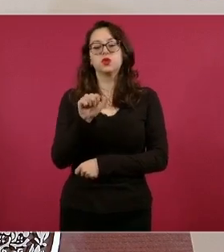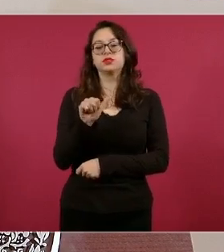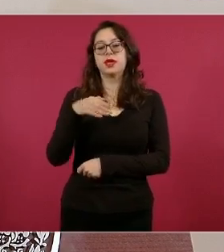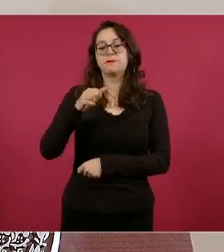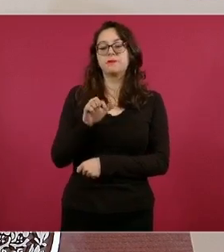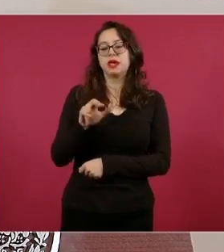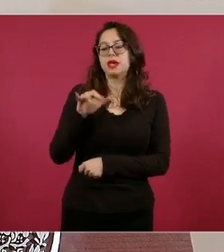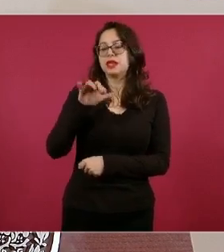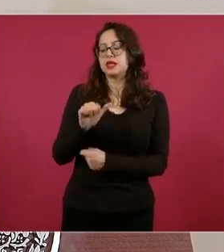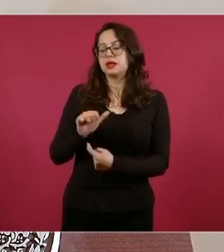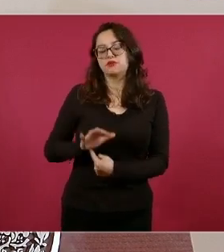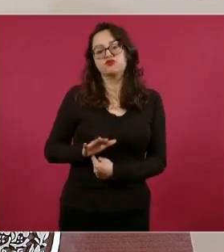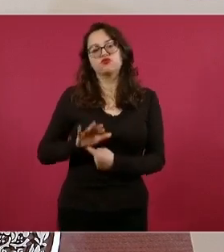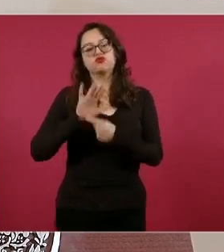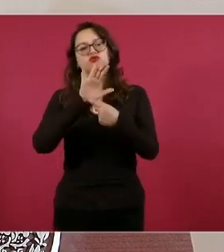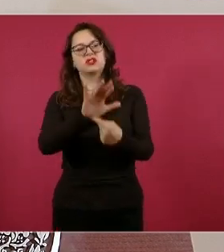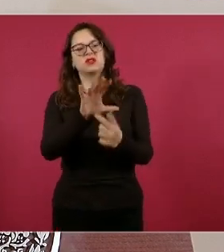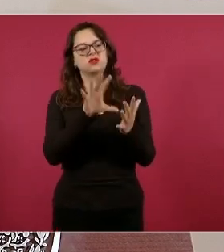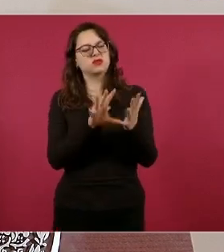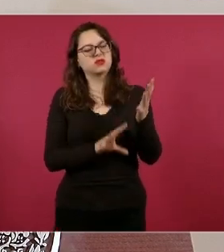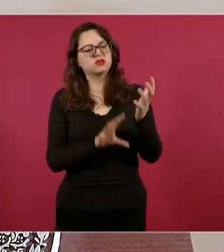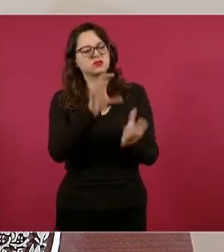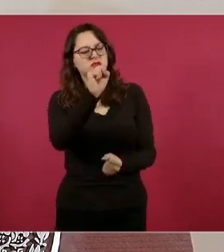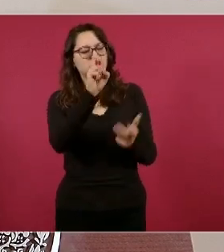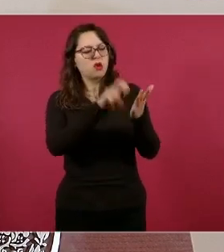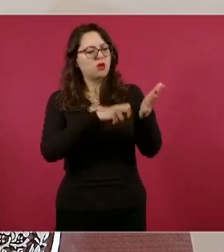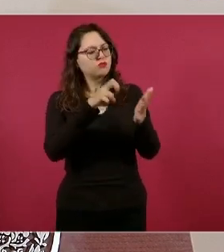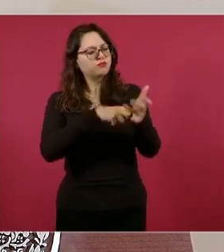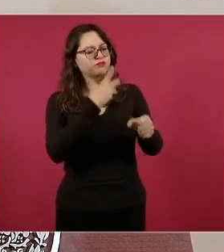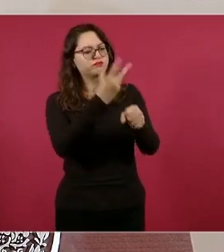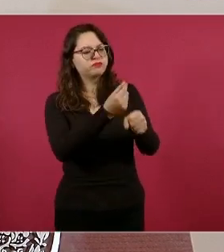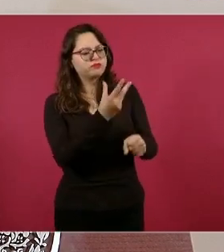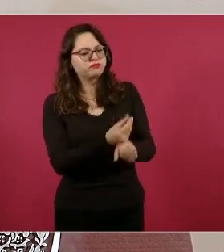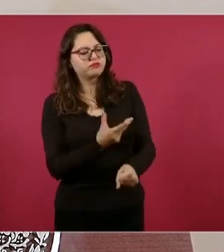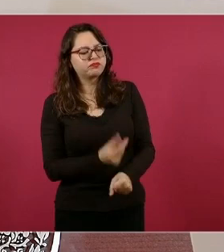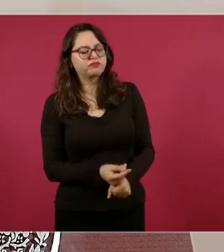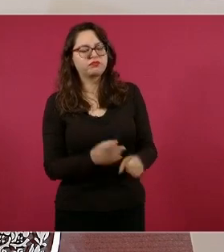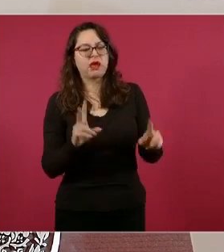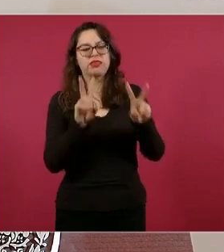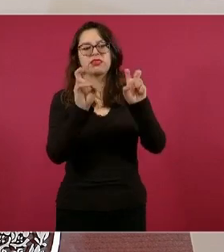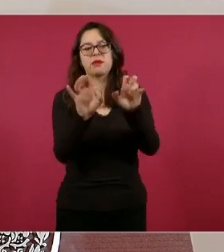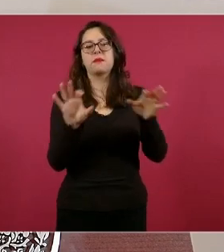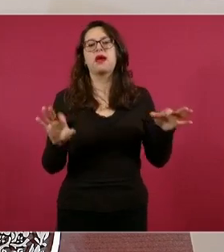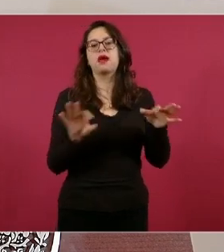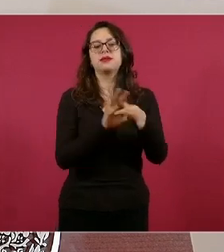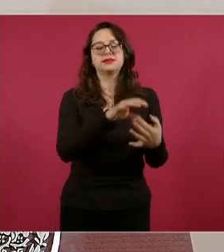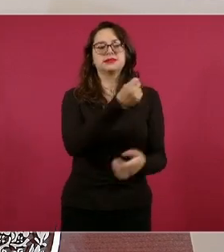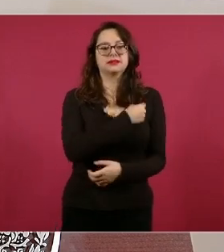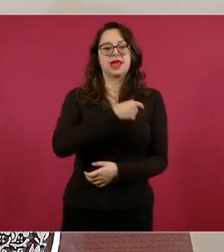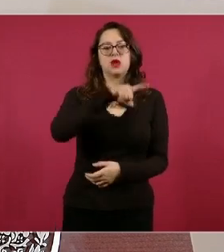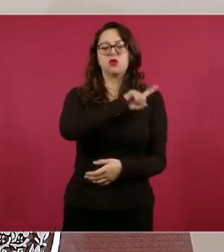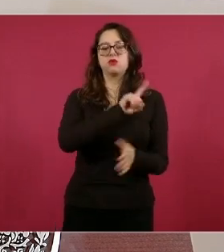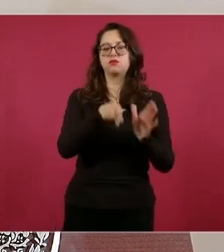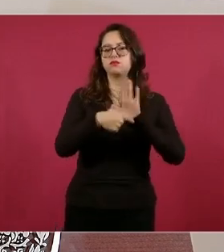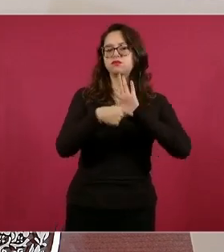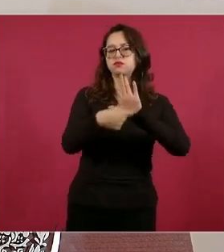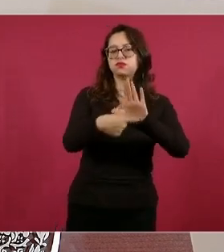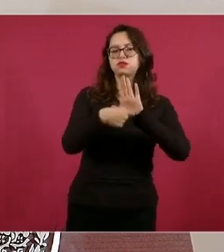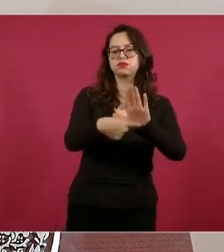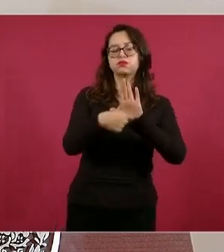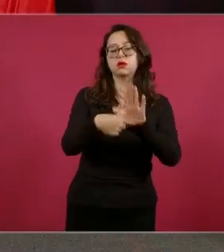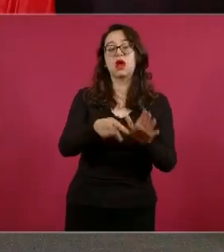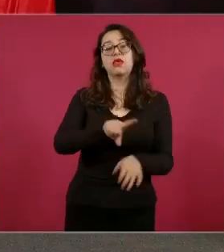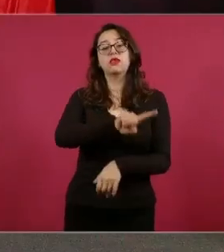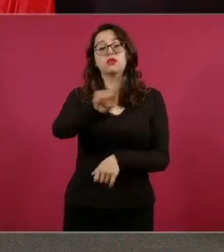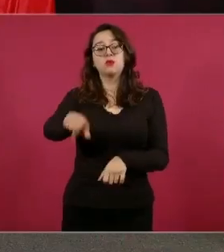de reforma constitucional con los temas de salud. Y en seguimiento de ello, el maestro